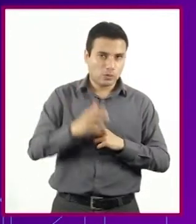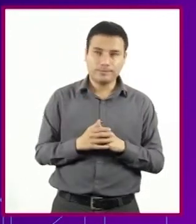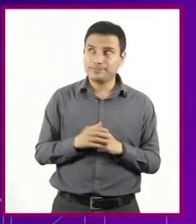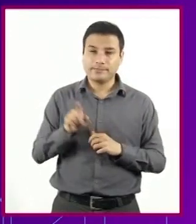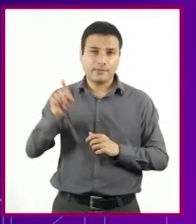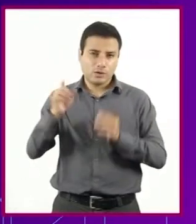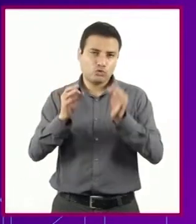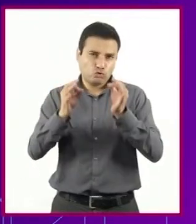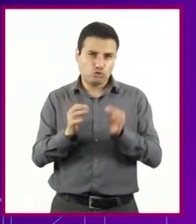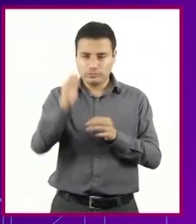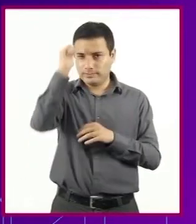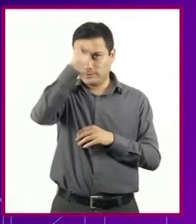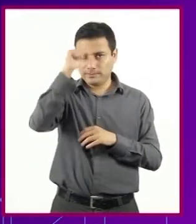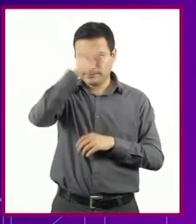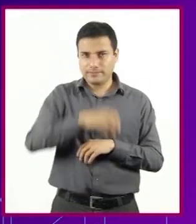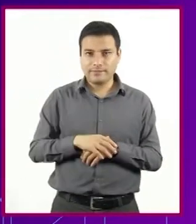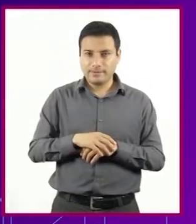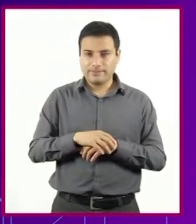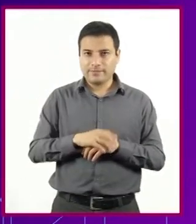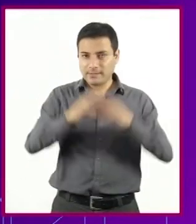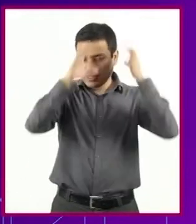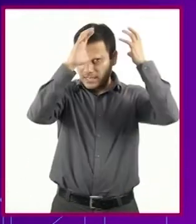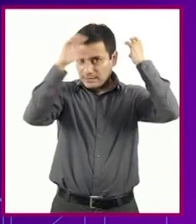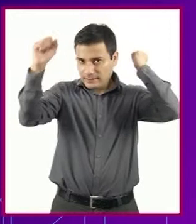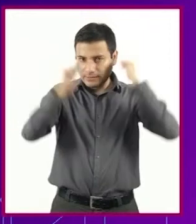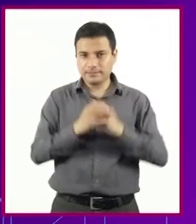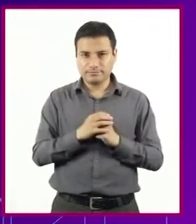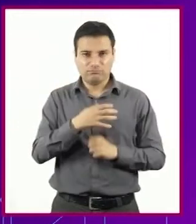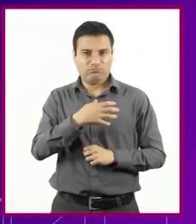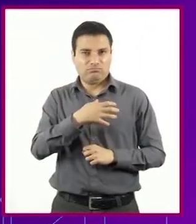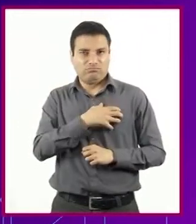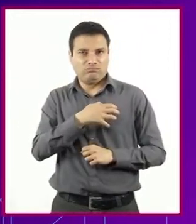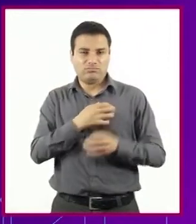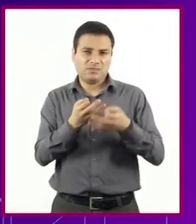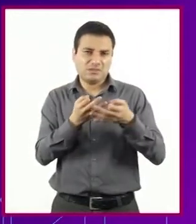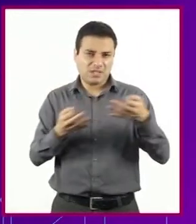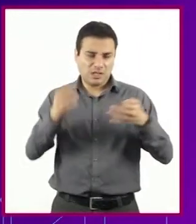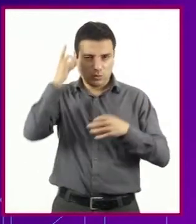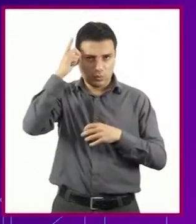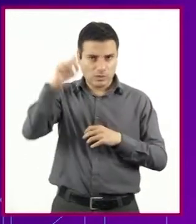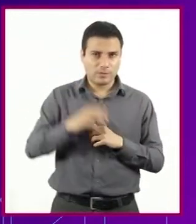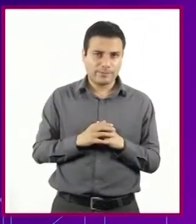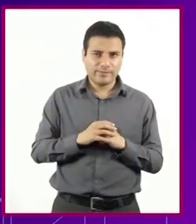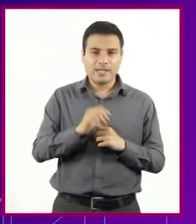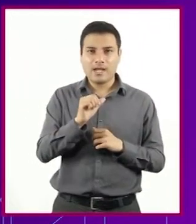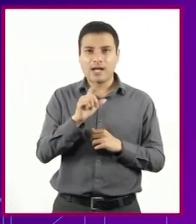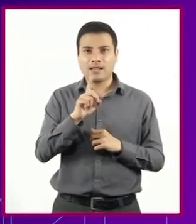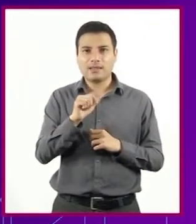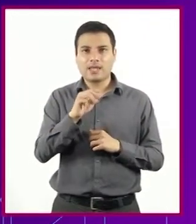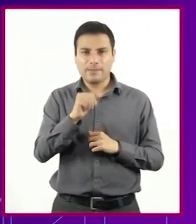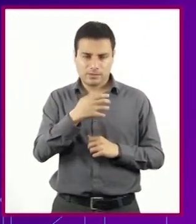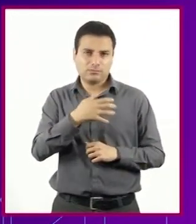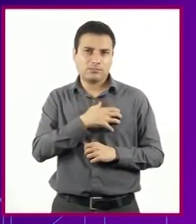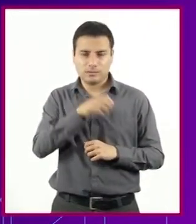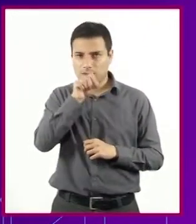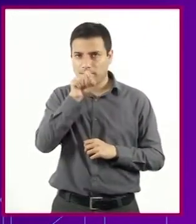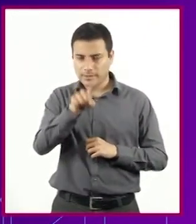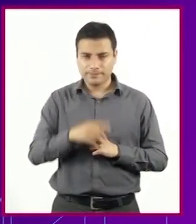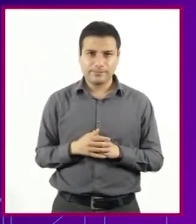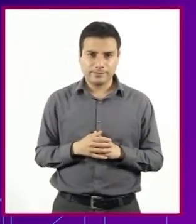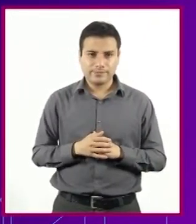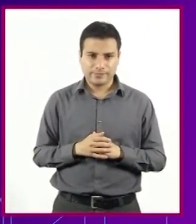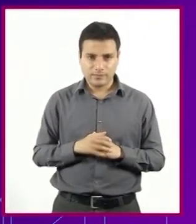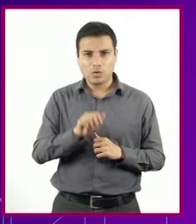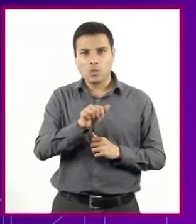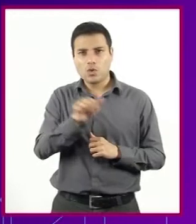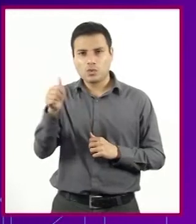formaba parte del clero, Ignacio Allende era oficial y propietario de tierras, Juan Aldama también era oficial, así como el